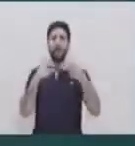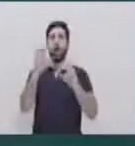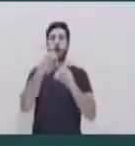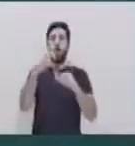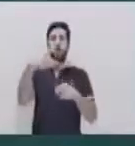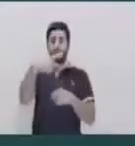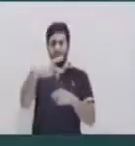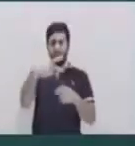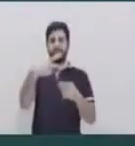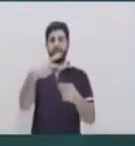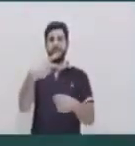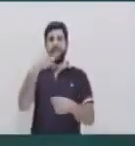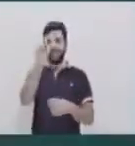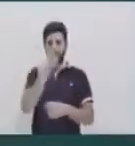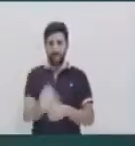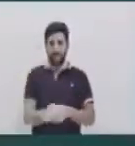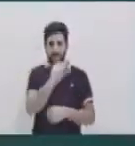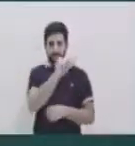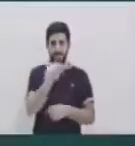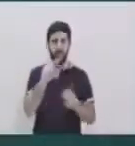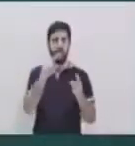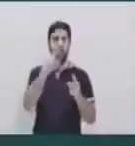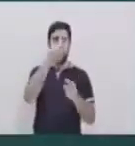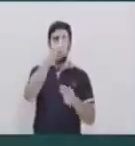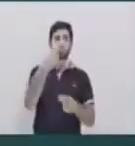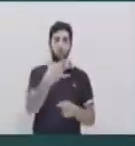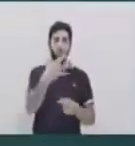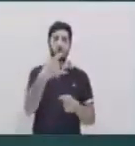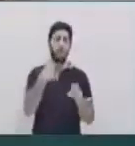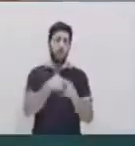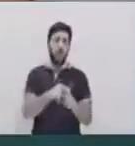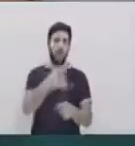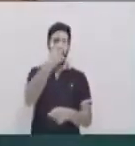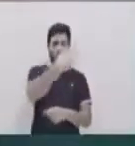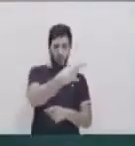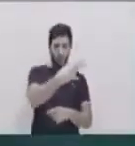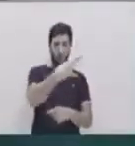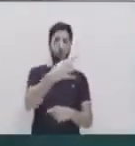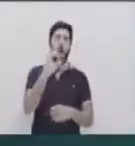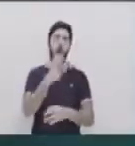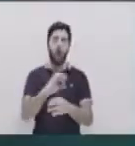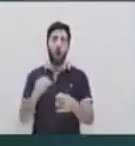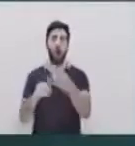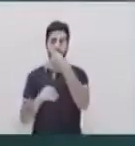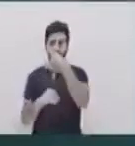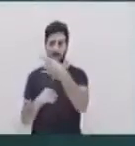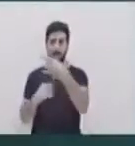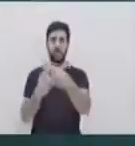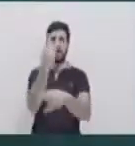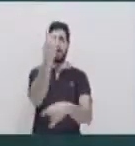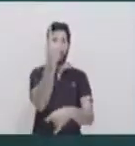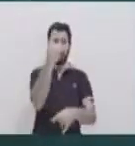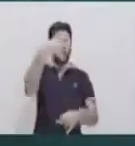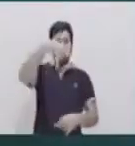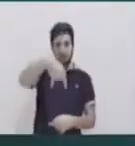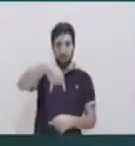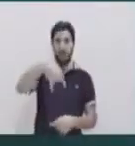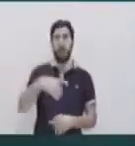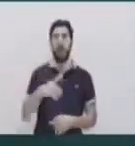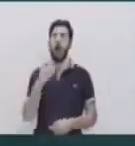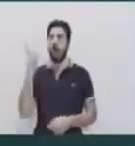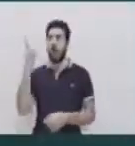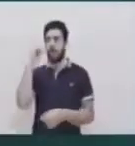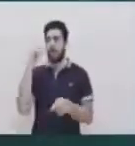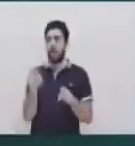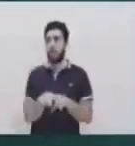estuviera abriendo Tipo una U. una U podría ser, o una N, pero él las observó en posición